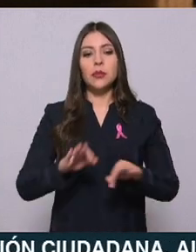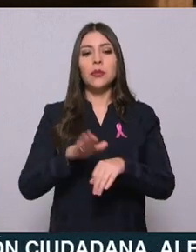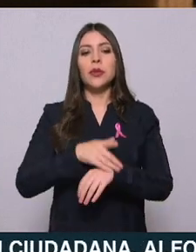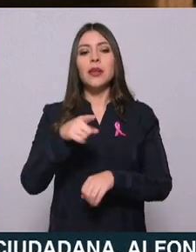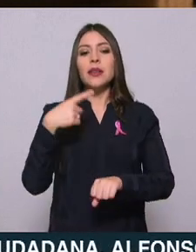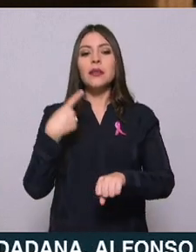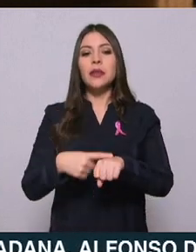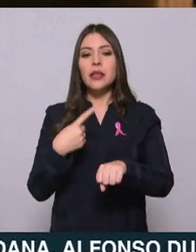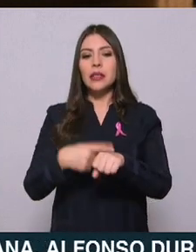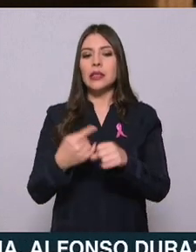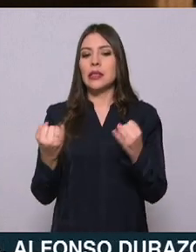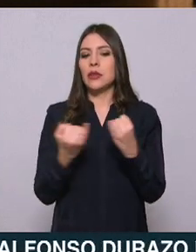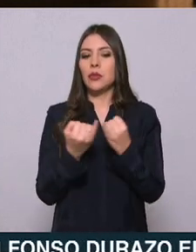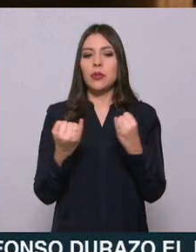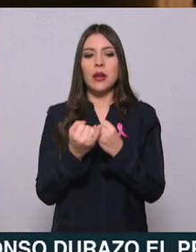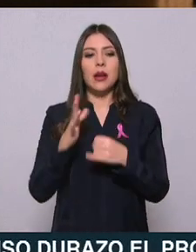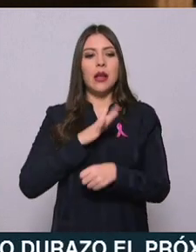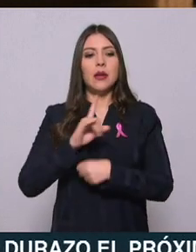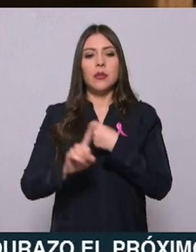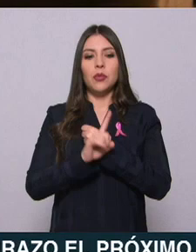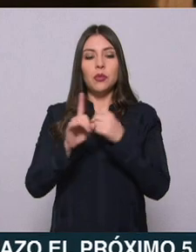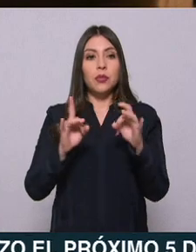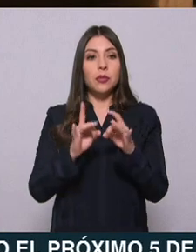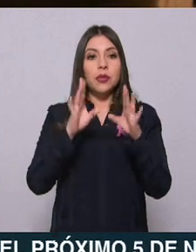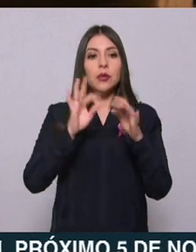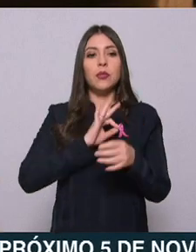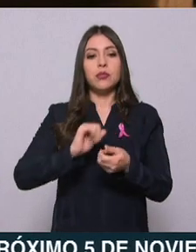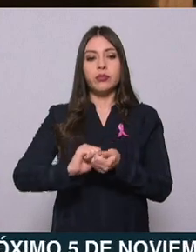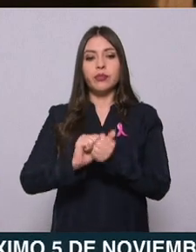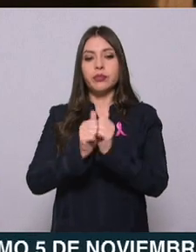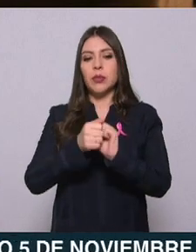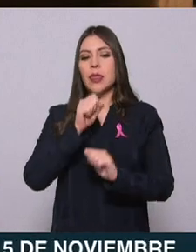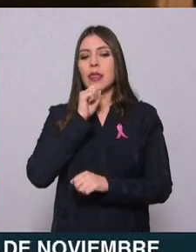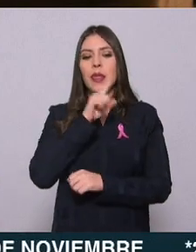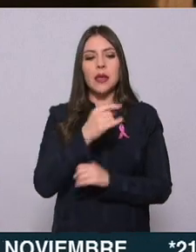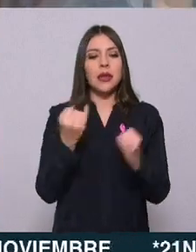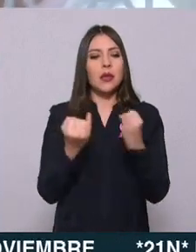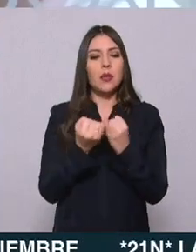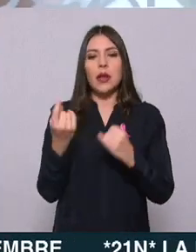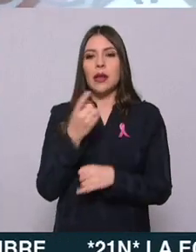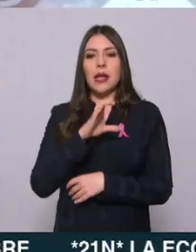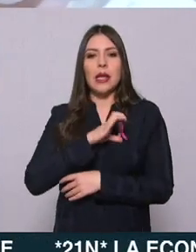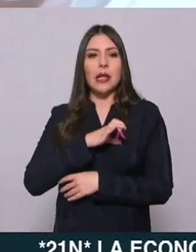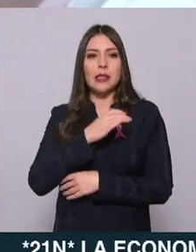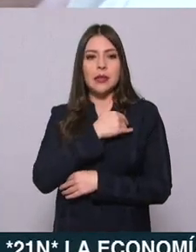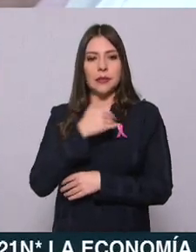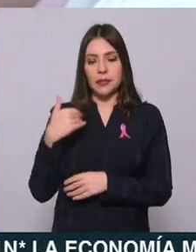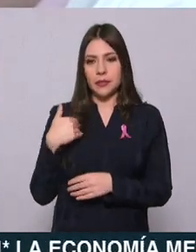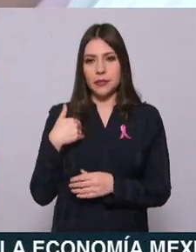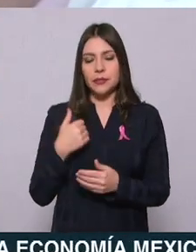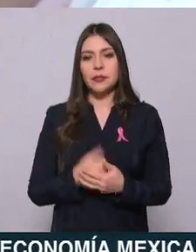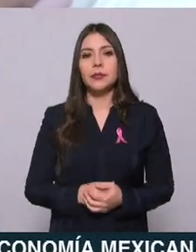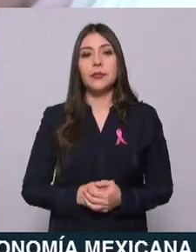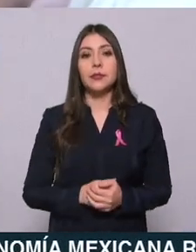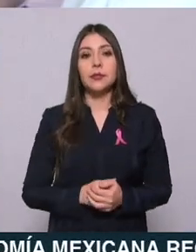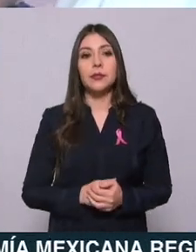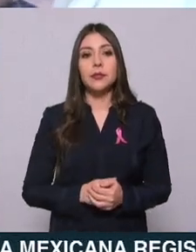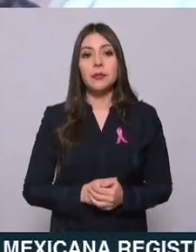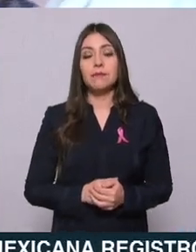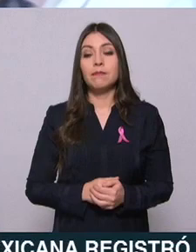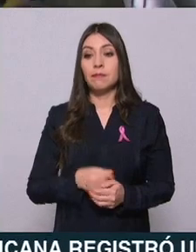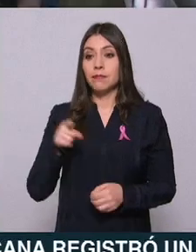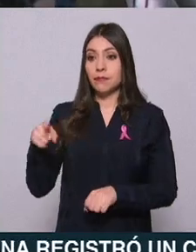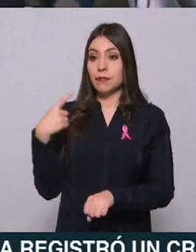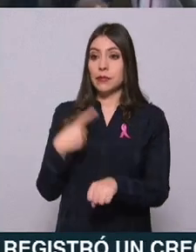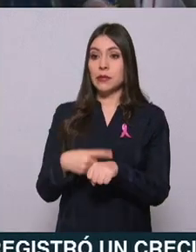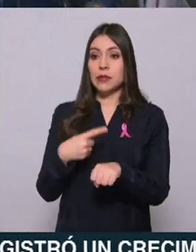enfermedad tiene los mismos riesgos y la misma evolución que un cáncer de mama en la mujer. Esta enfermedad se presenta en los